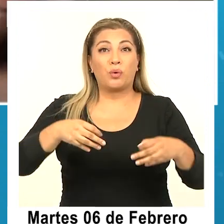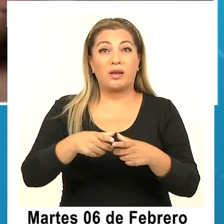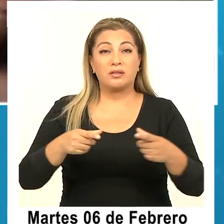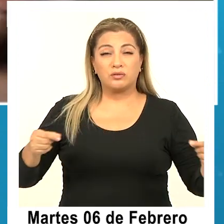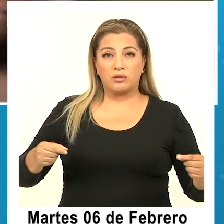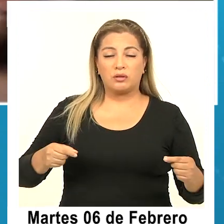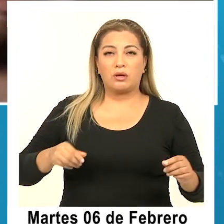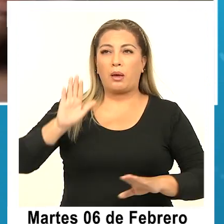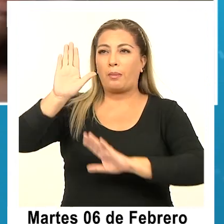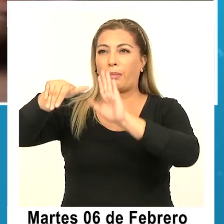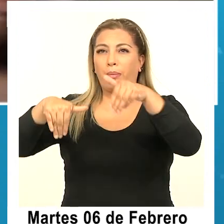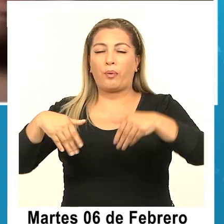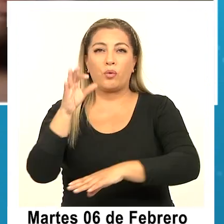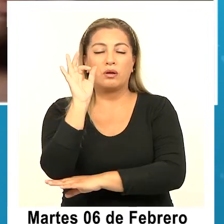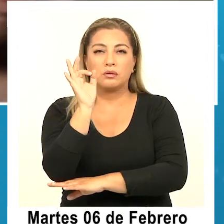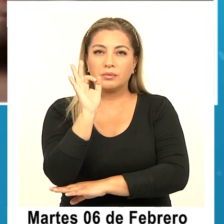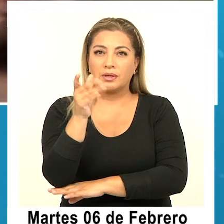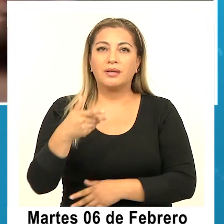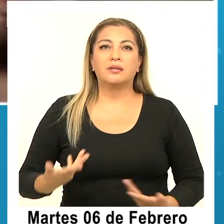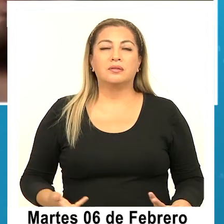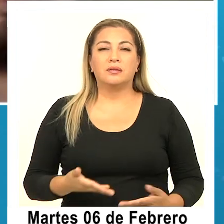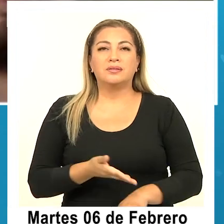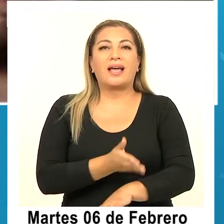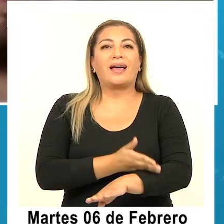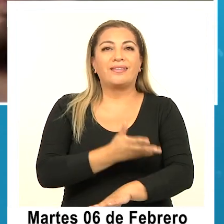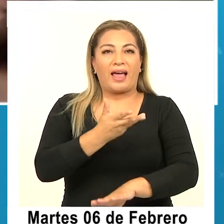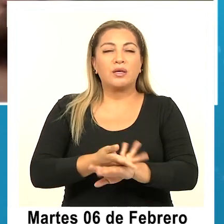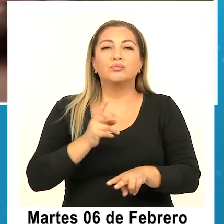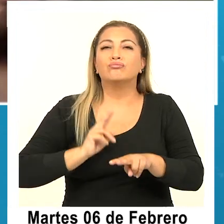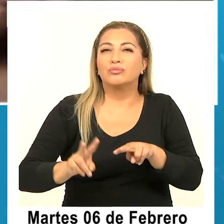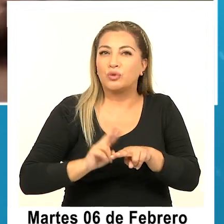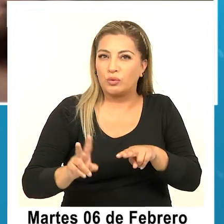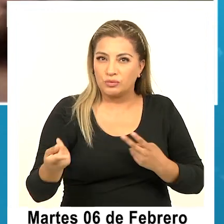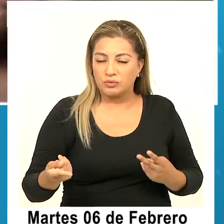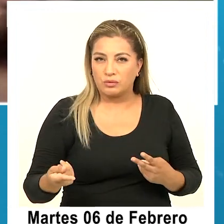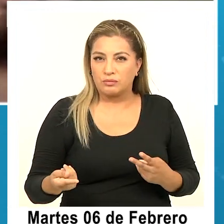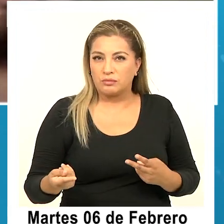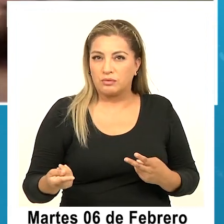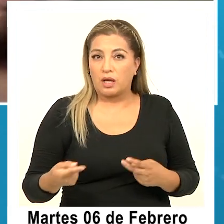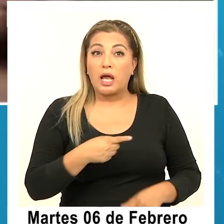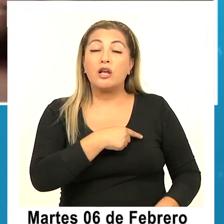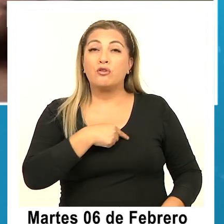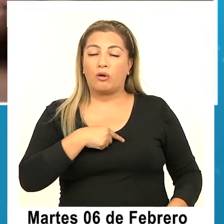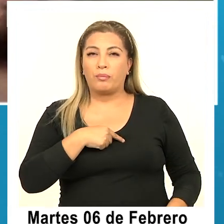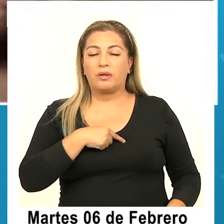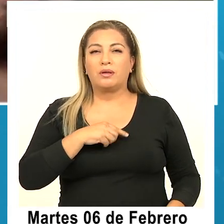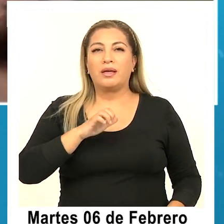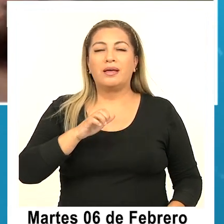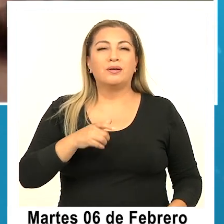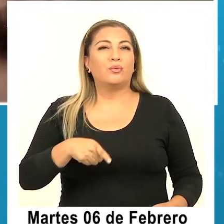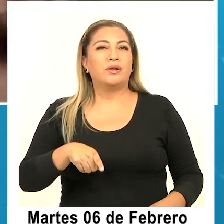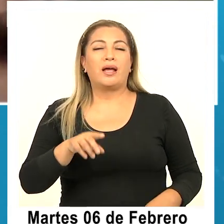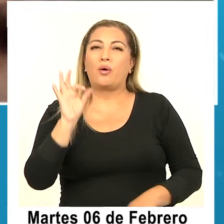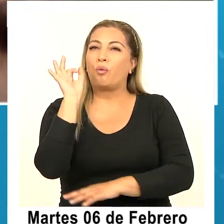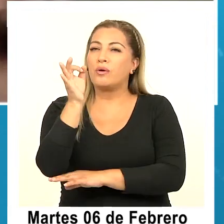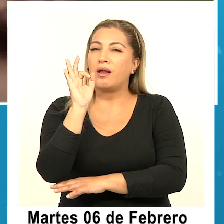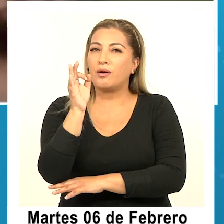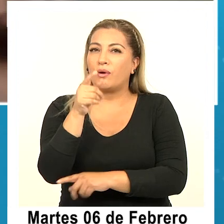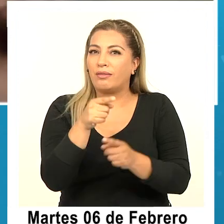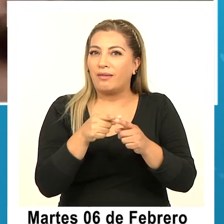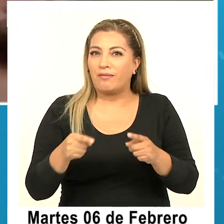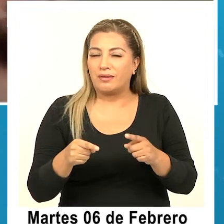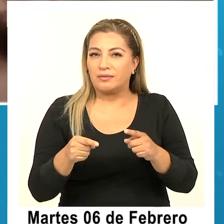si se Ujú. convoca en medio extraordinario, es porque ya tienes previsto una salida, porque en sí el nombre ya lo indica, extraordinario. Por ende, Ujú. no puedes